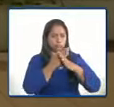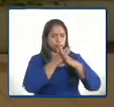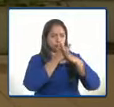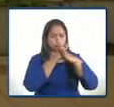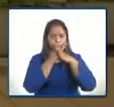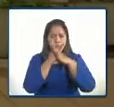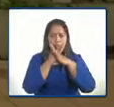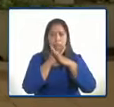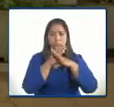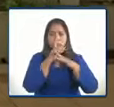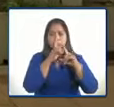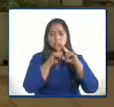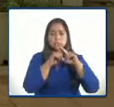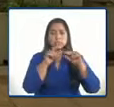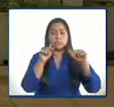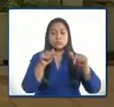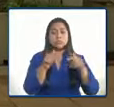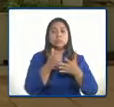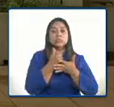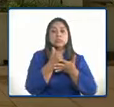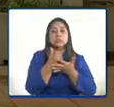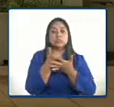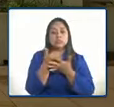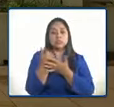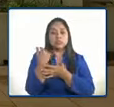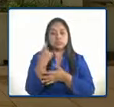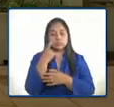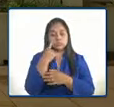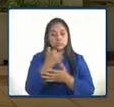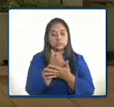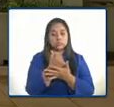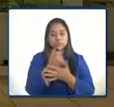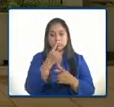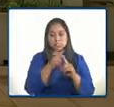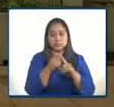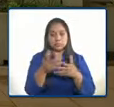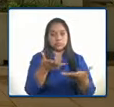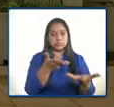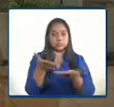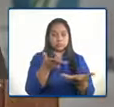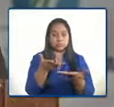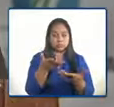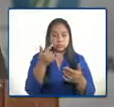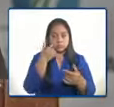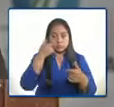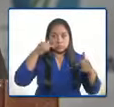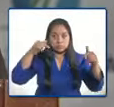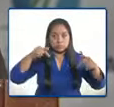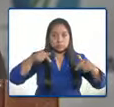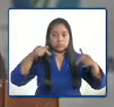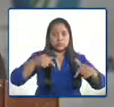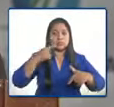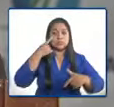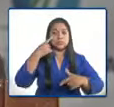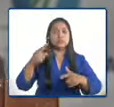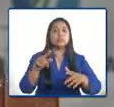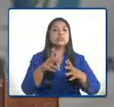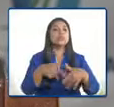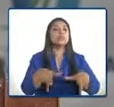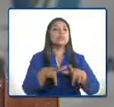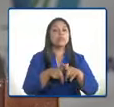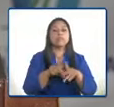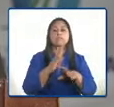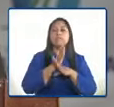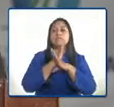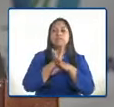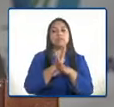resulta de beneficio para nuestro comercio marítimo internacional. Instalaciones seguras y protegidas en